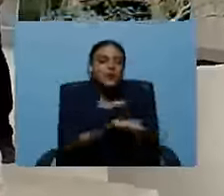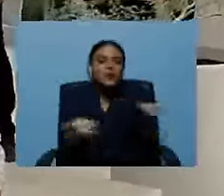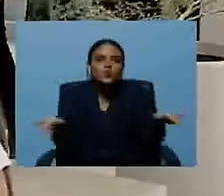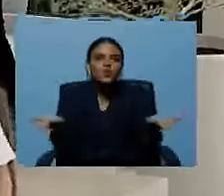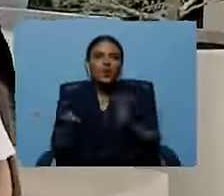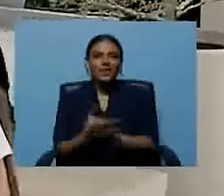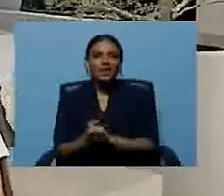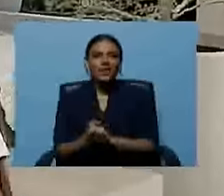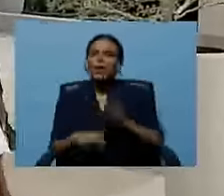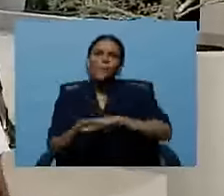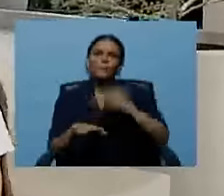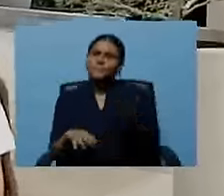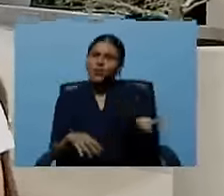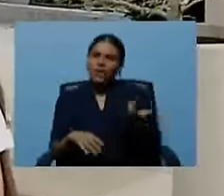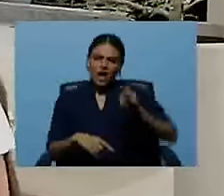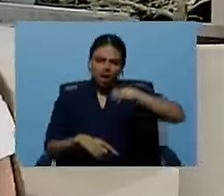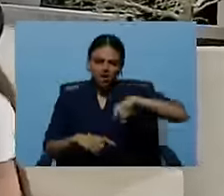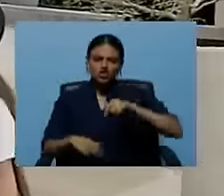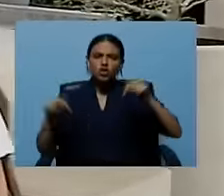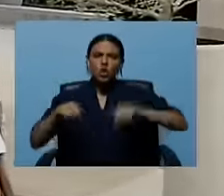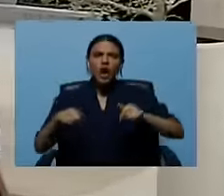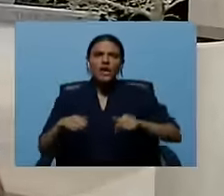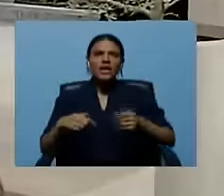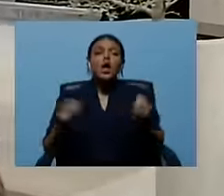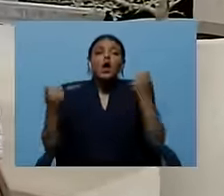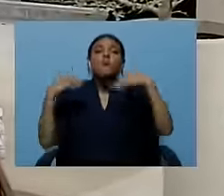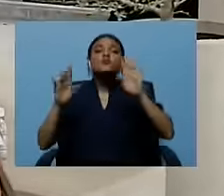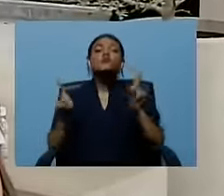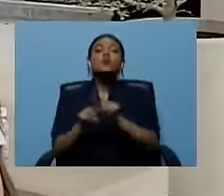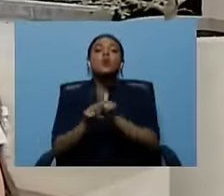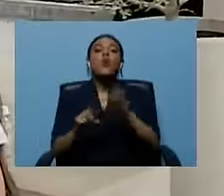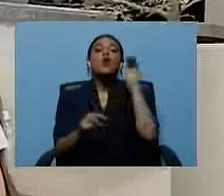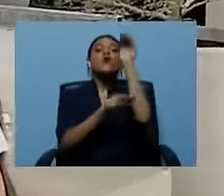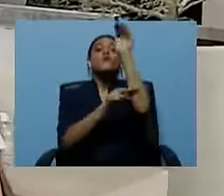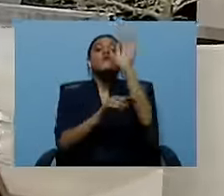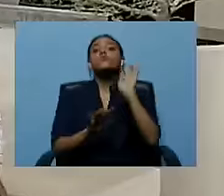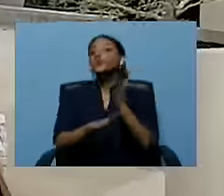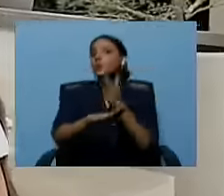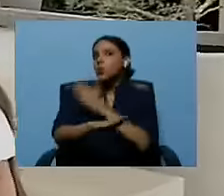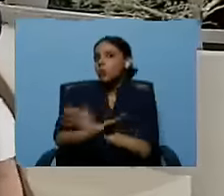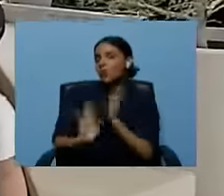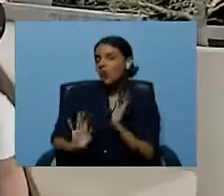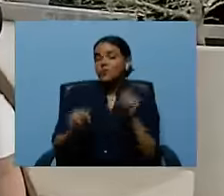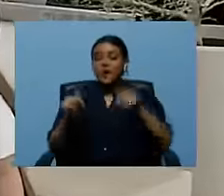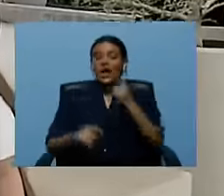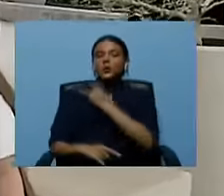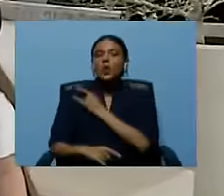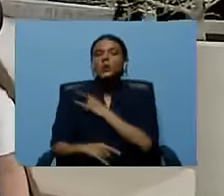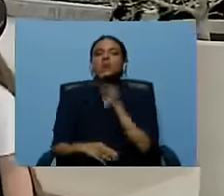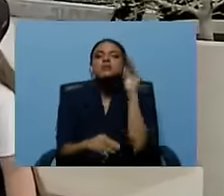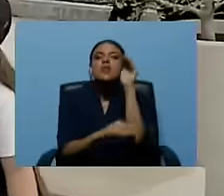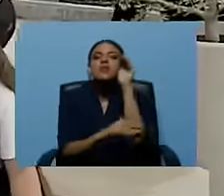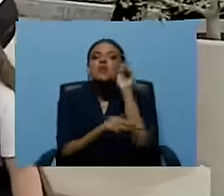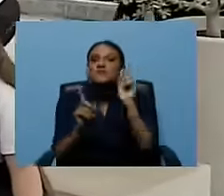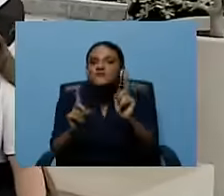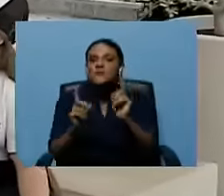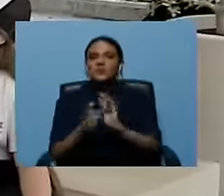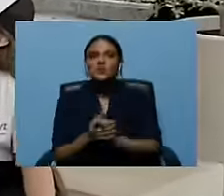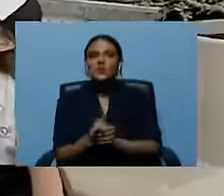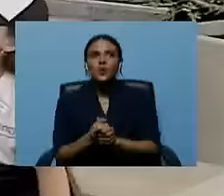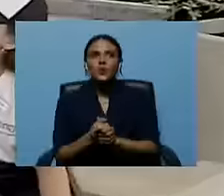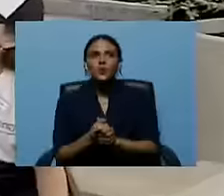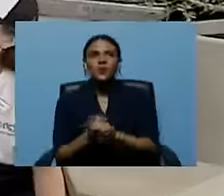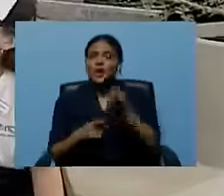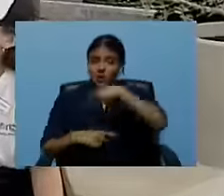Porque estamos aquí como que estuviéramos en el futuro. Esta es la universidad del futuro. ¿Oíste? ¿Estás